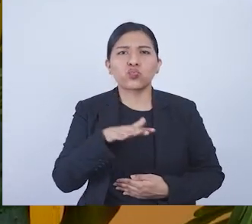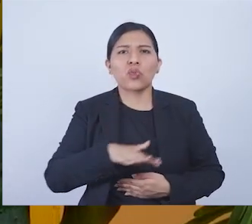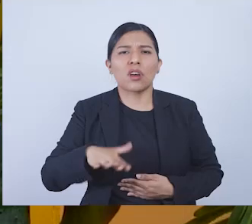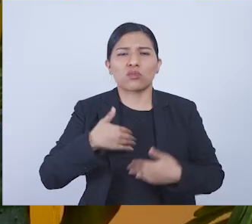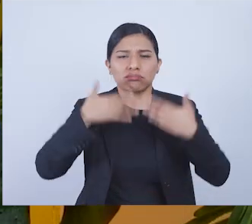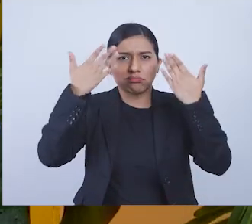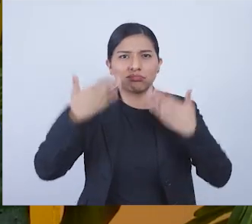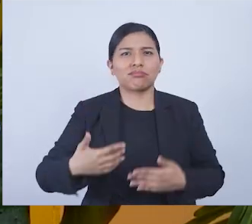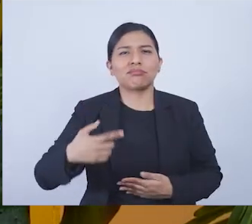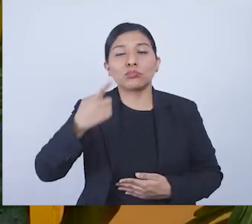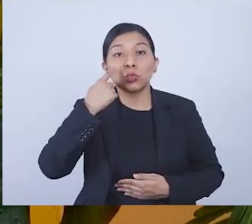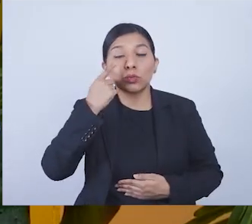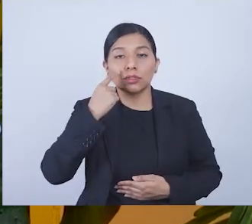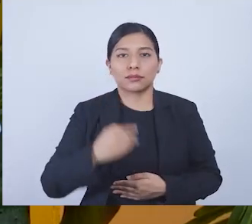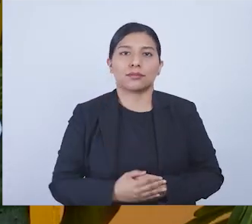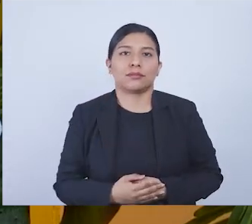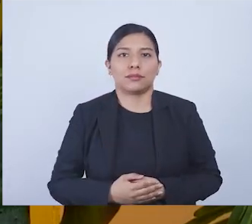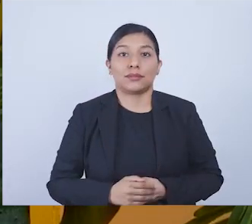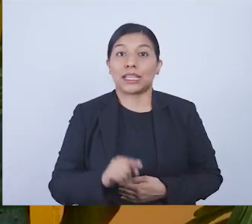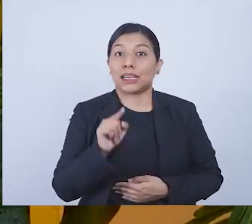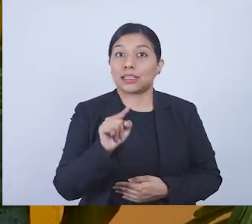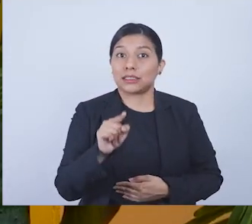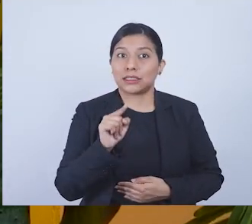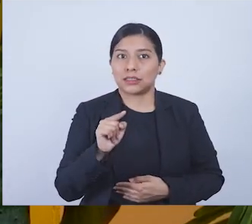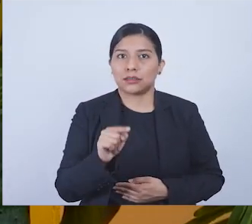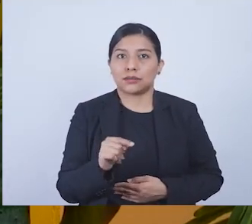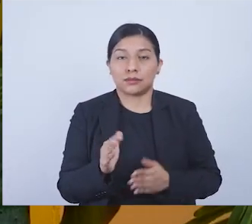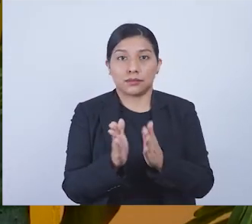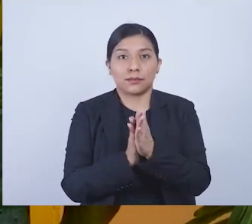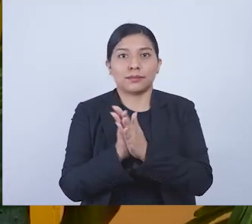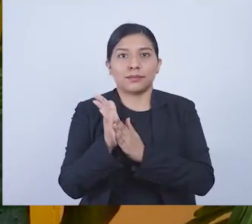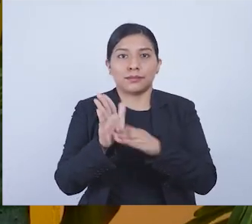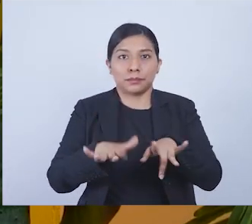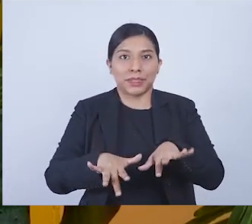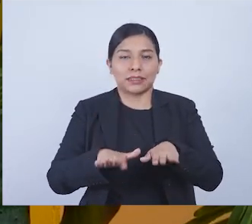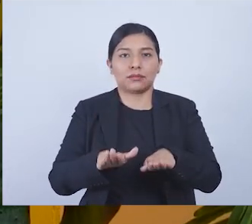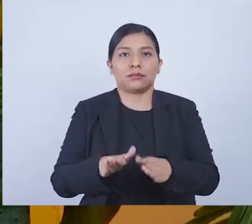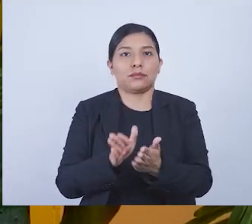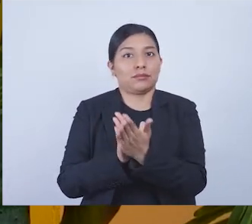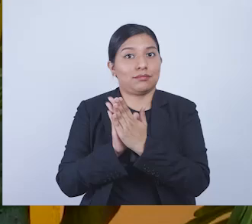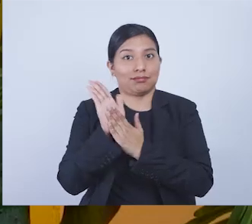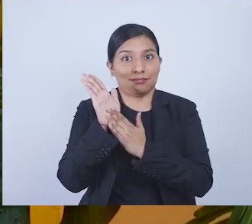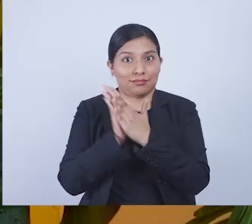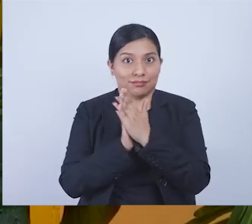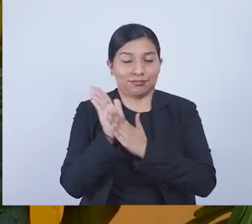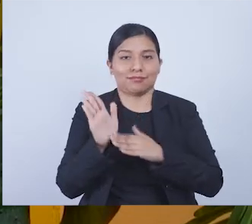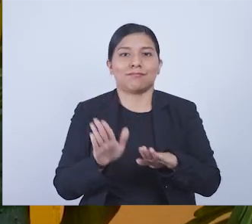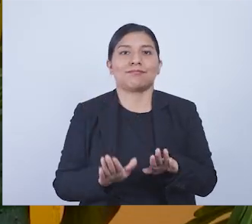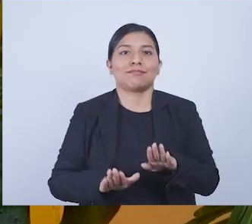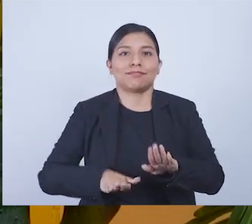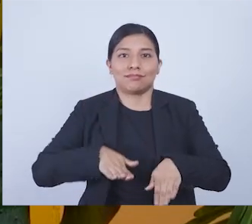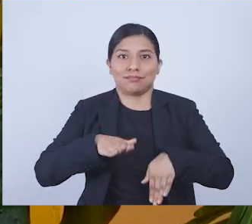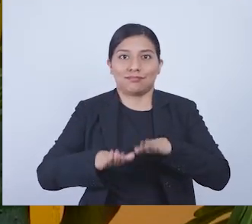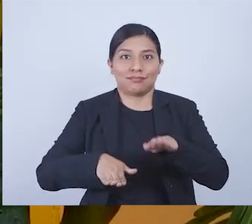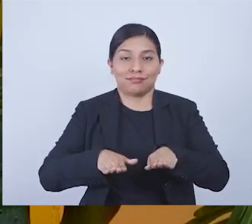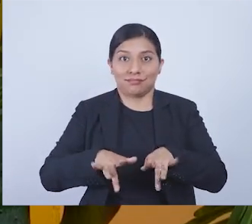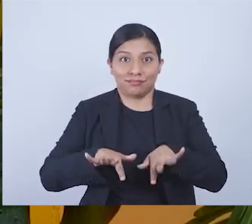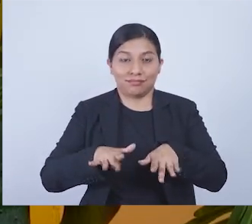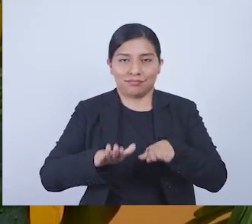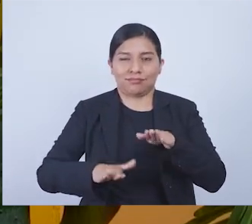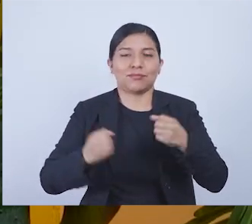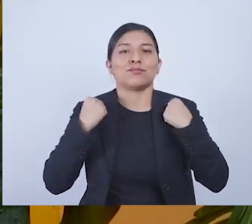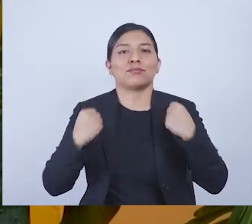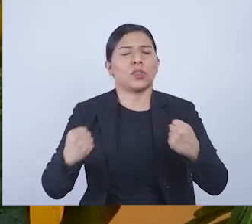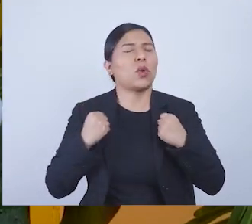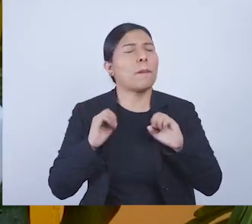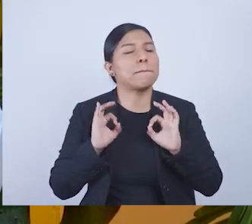los órganos de la propiocepción principales son las plantas de los pies. Es decir, hacer actividad física descalzos ayuda